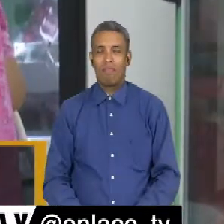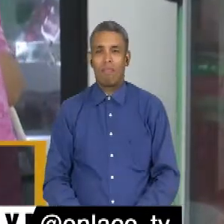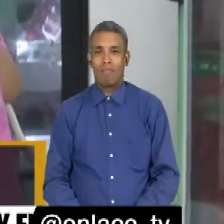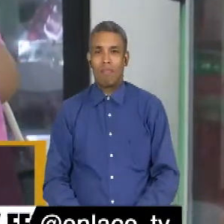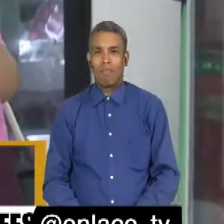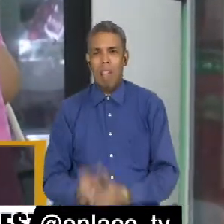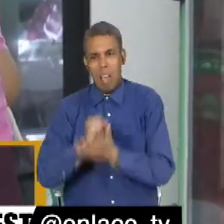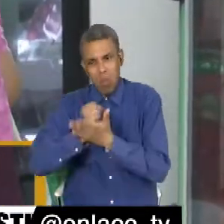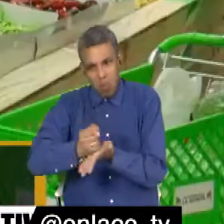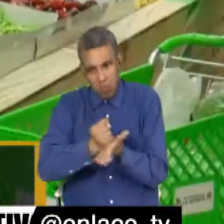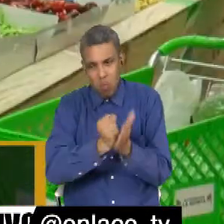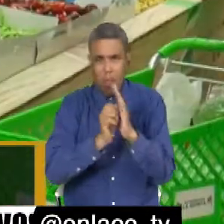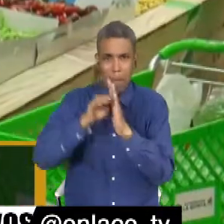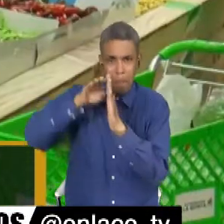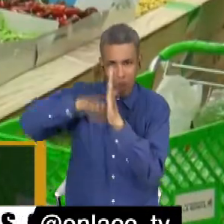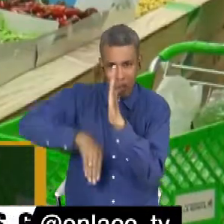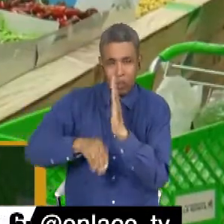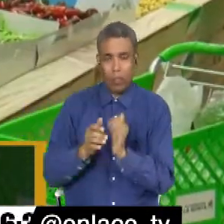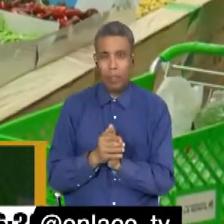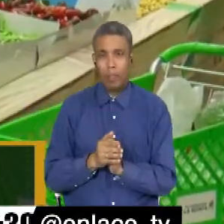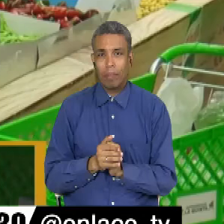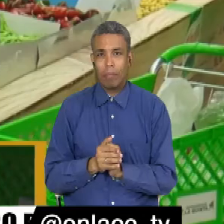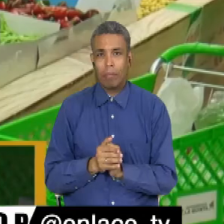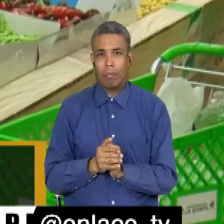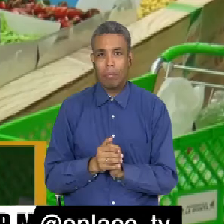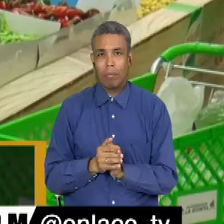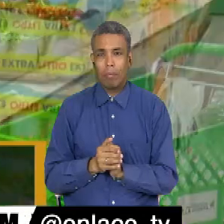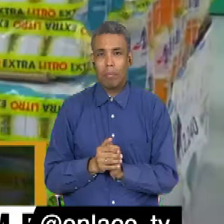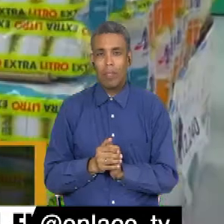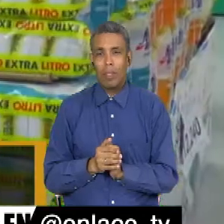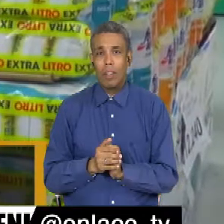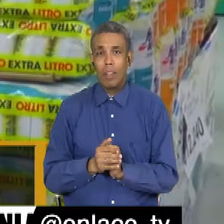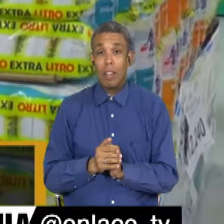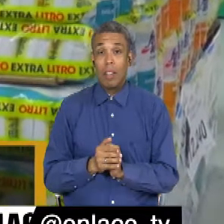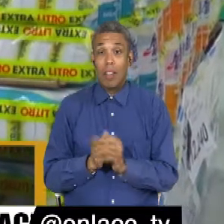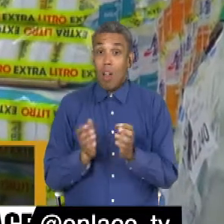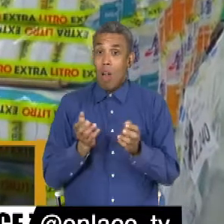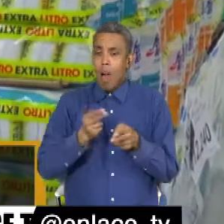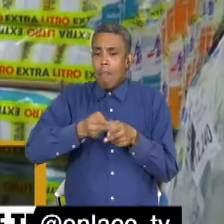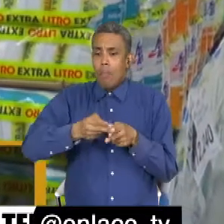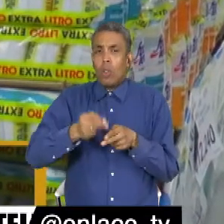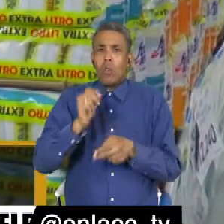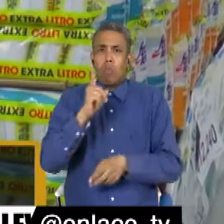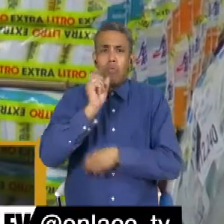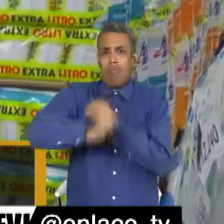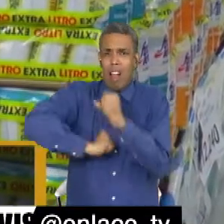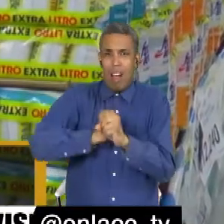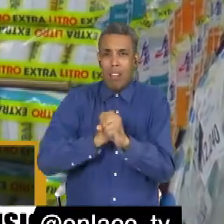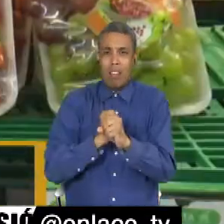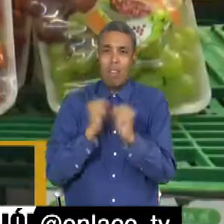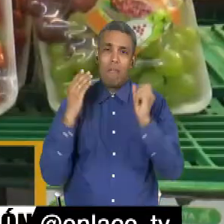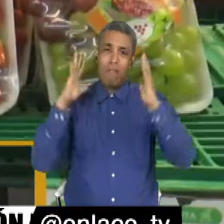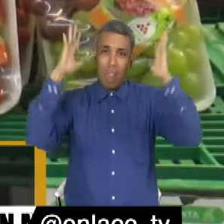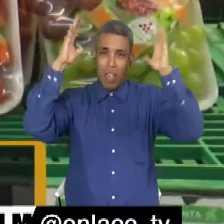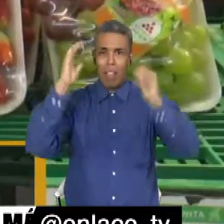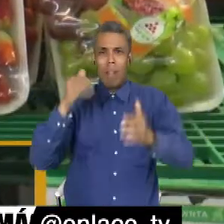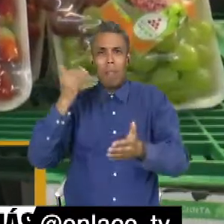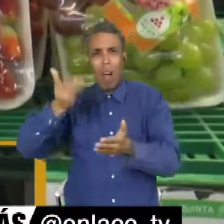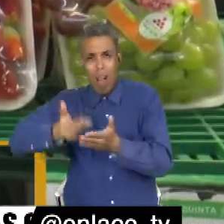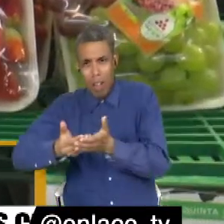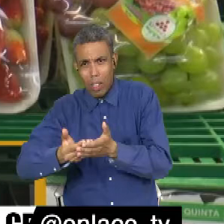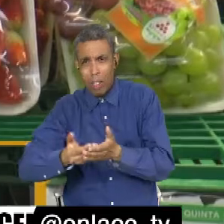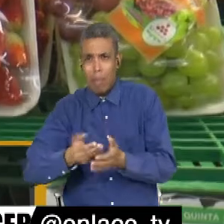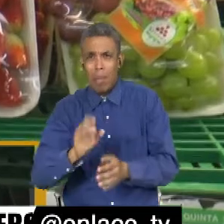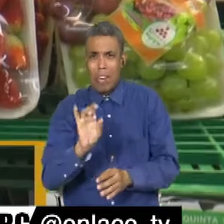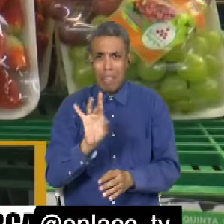entre bambalinas, pero que ya es oficial, y es el aniversario de La Quinta, que va a durar hasta el día 15, 16 del mes de junio,